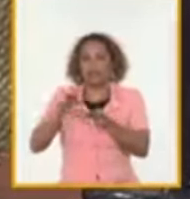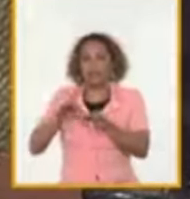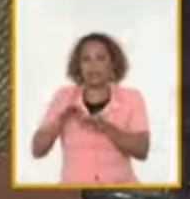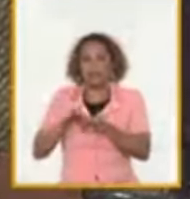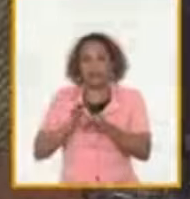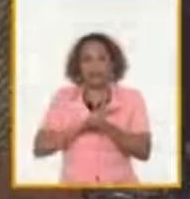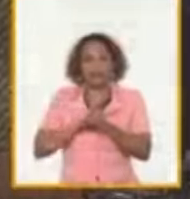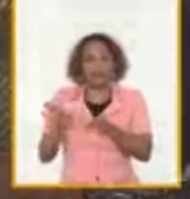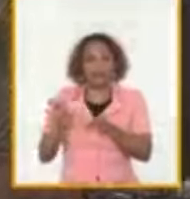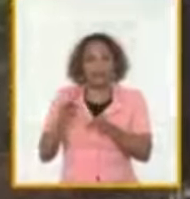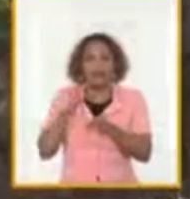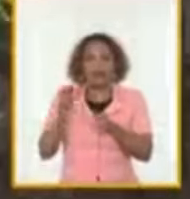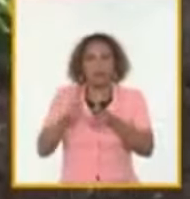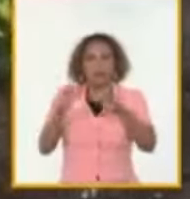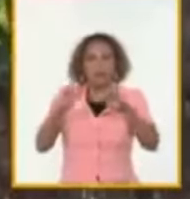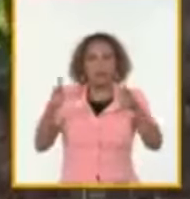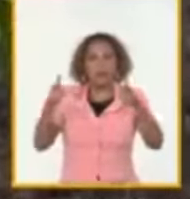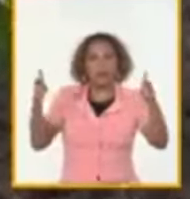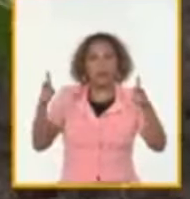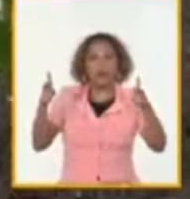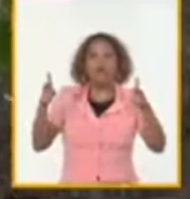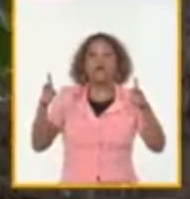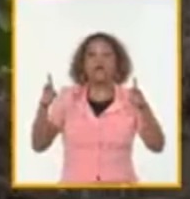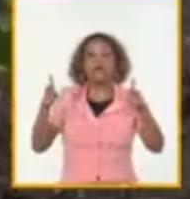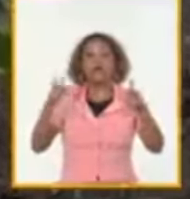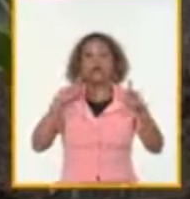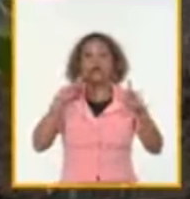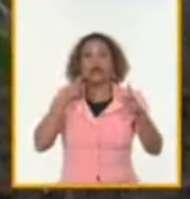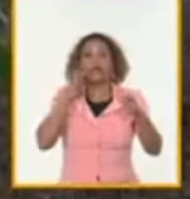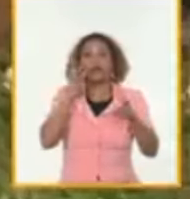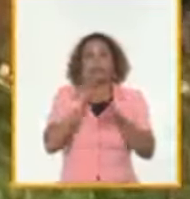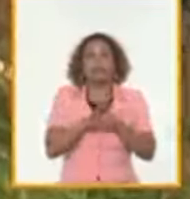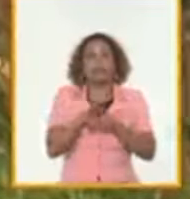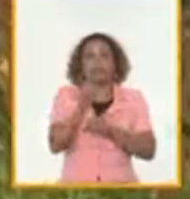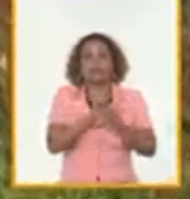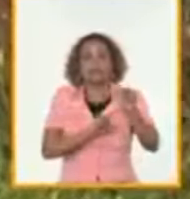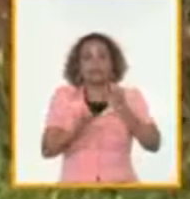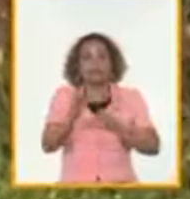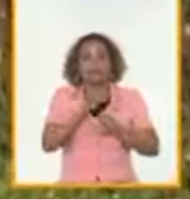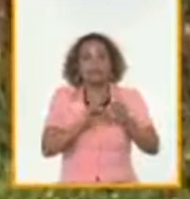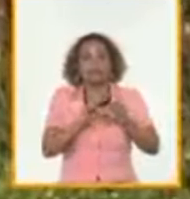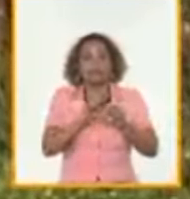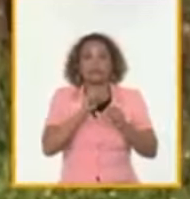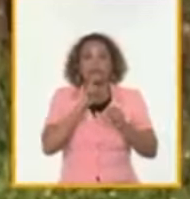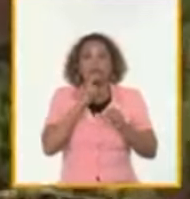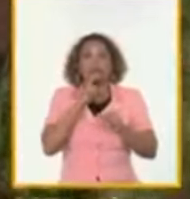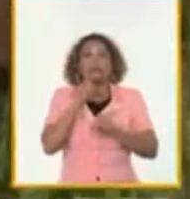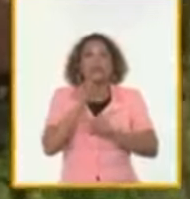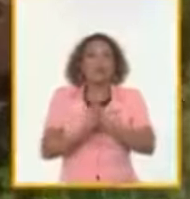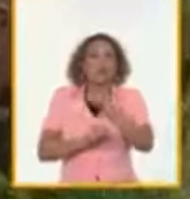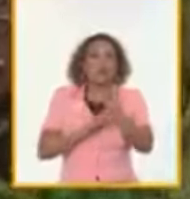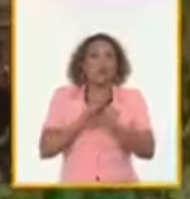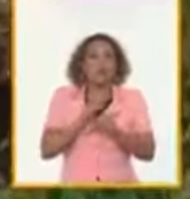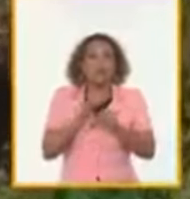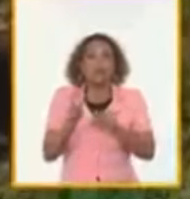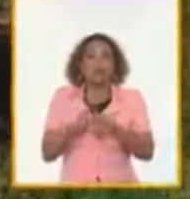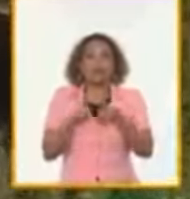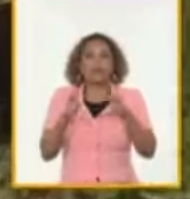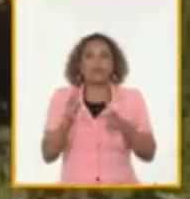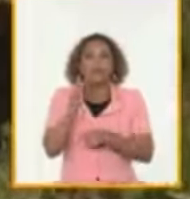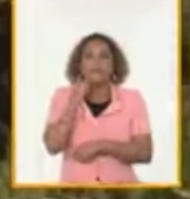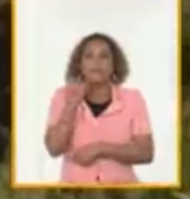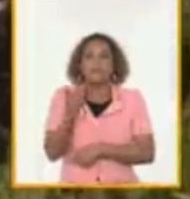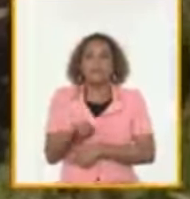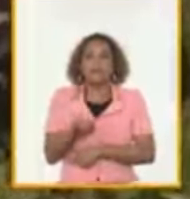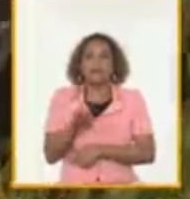se reduce exactamente a partir de que se reducen los rendimientos poder lograr una mayor cantidad de